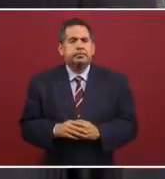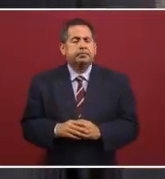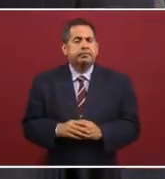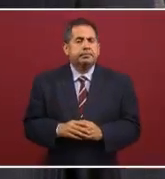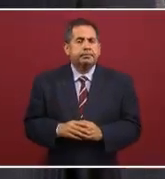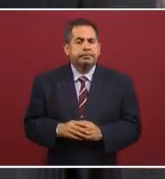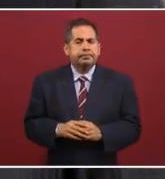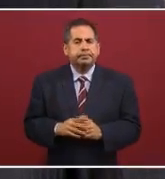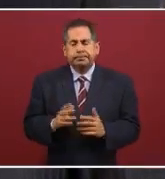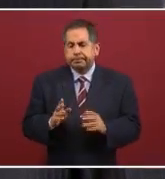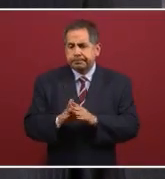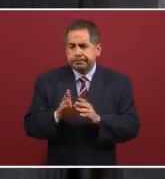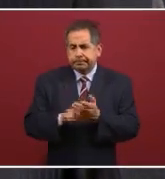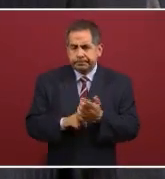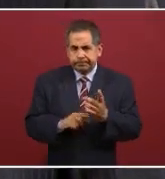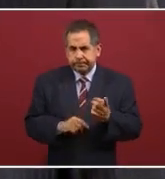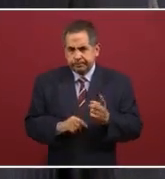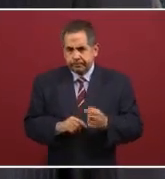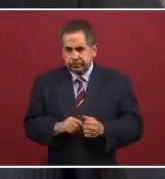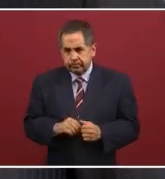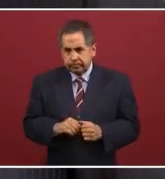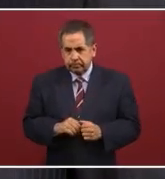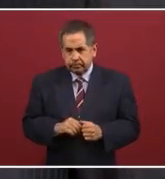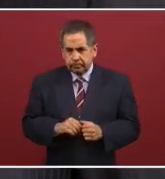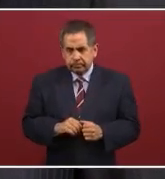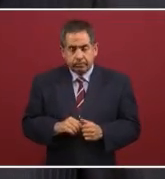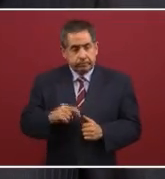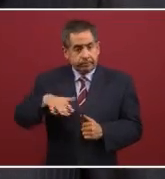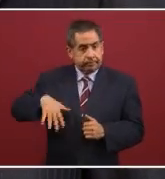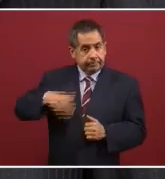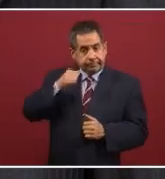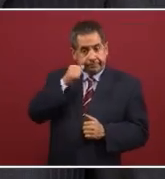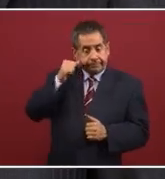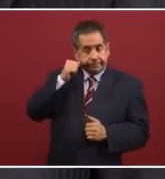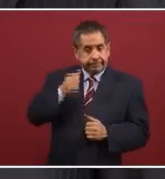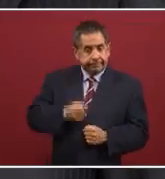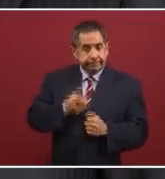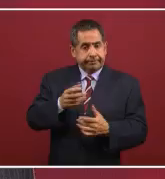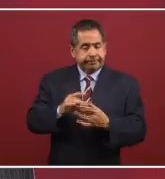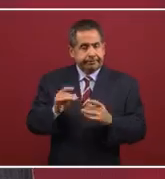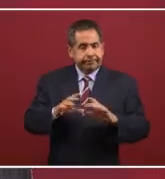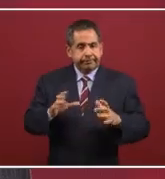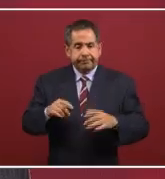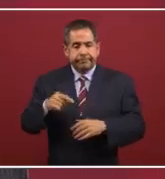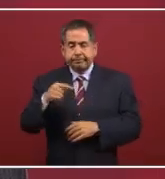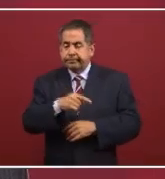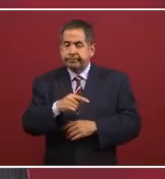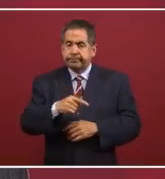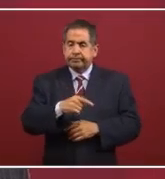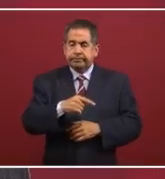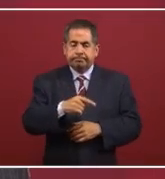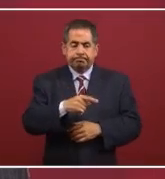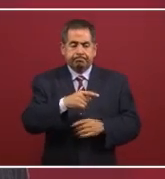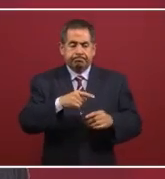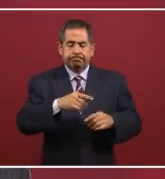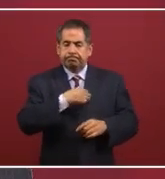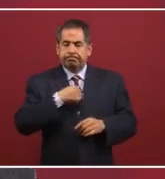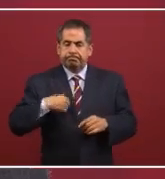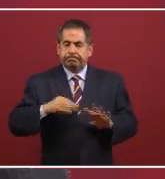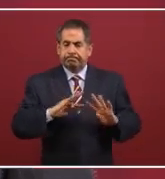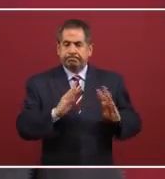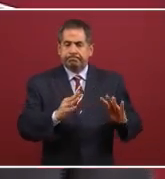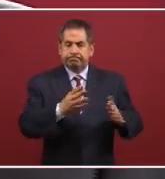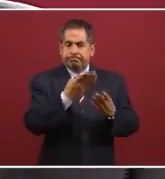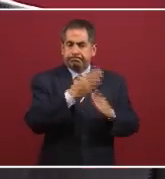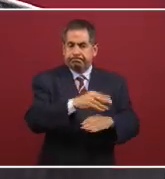con lo expresado ayer por los miembros del Banco